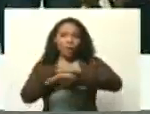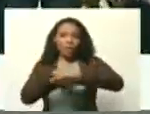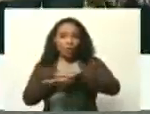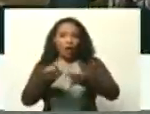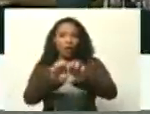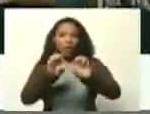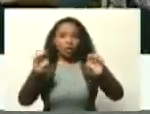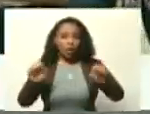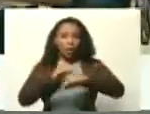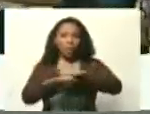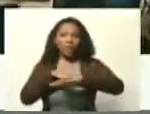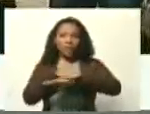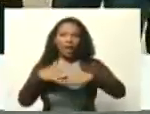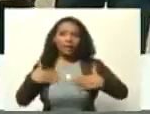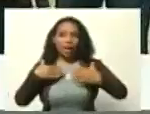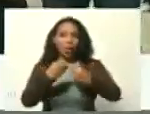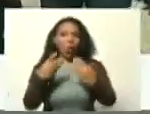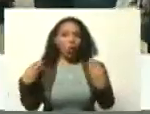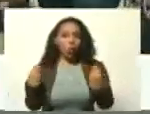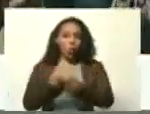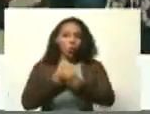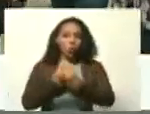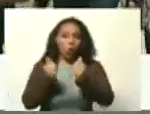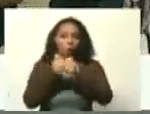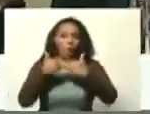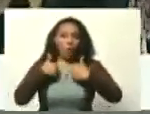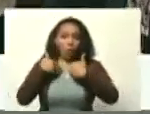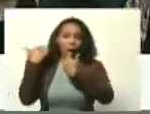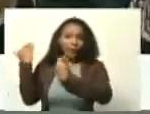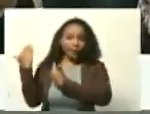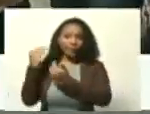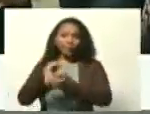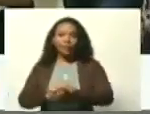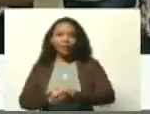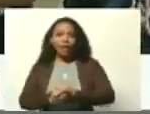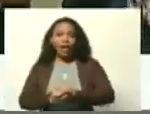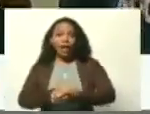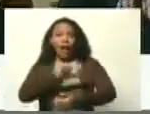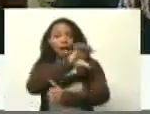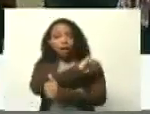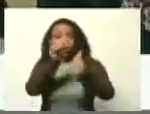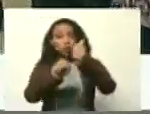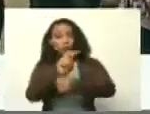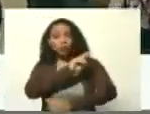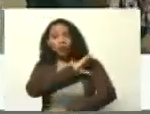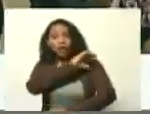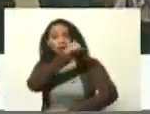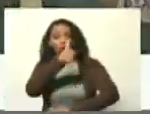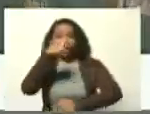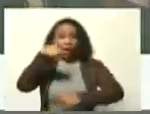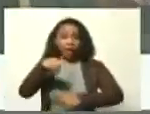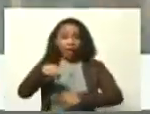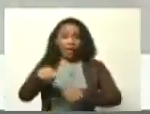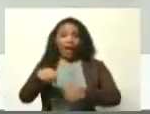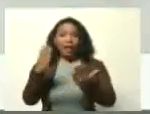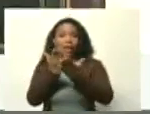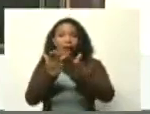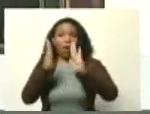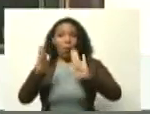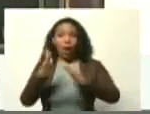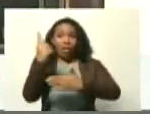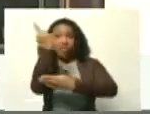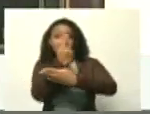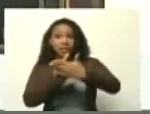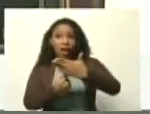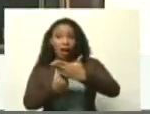de Salud, la directora y subdirectora de esta unidad educativa, una unidad educativa hermosísima, diseñada